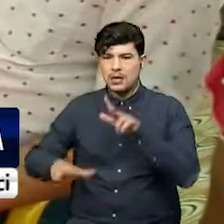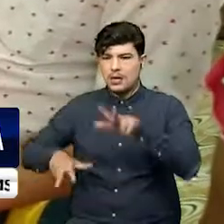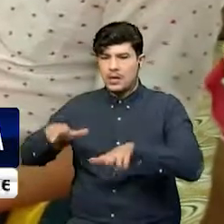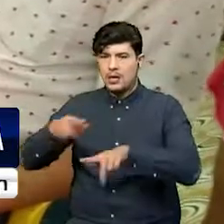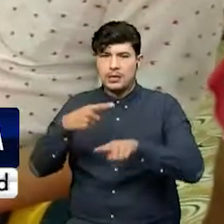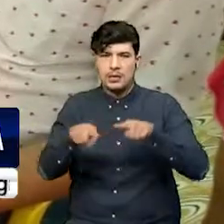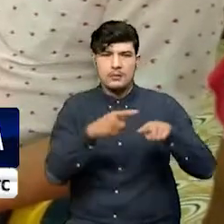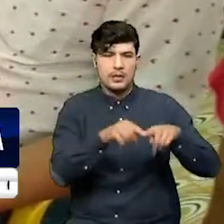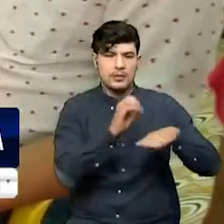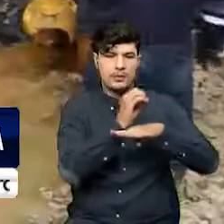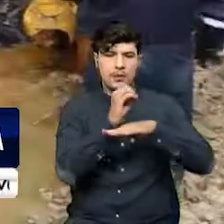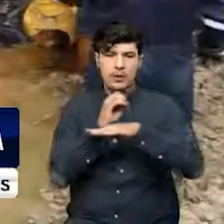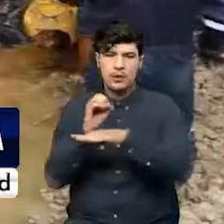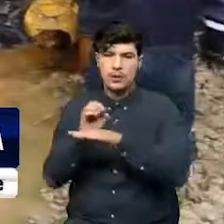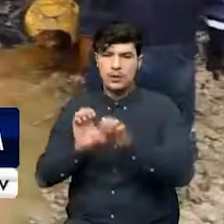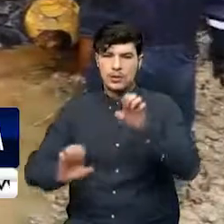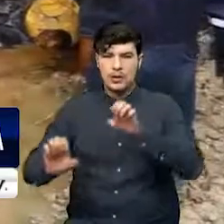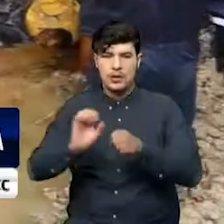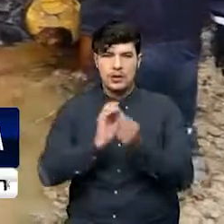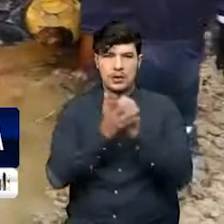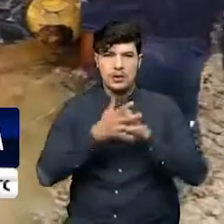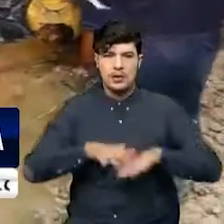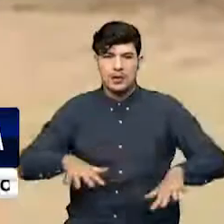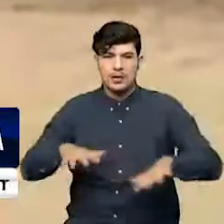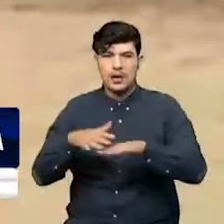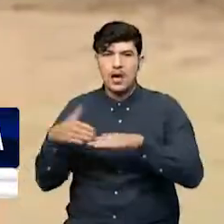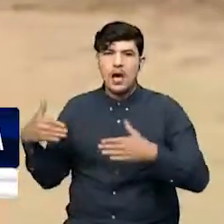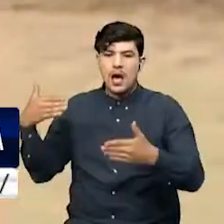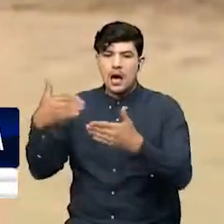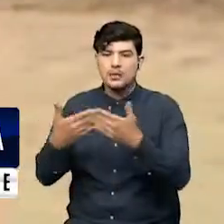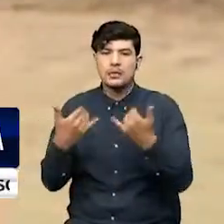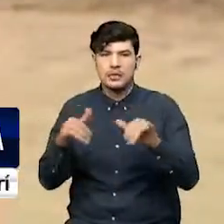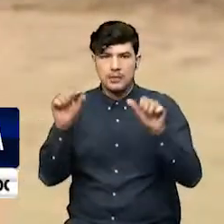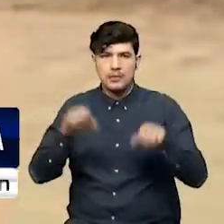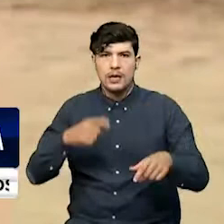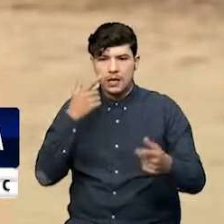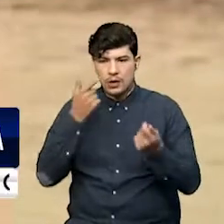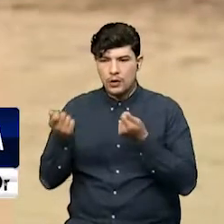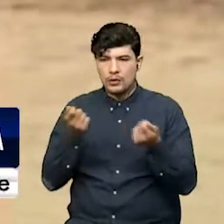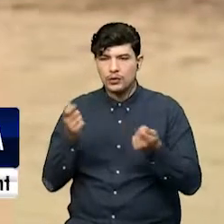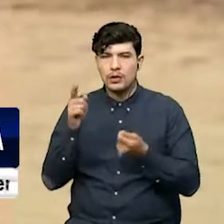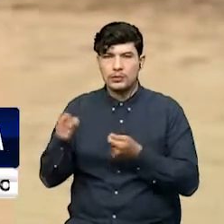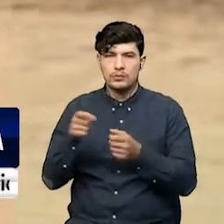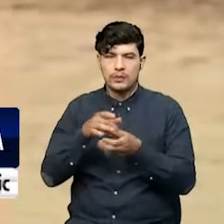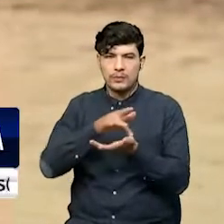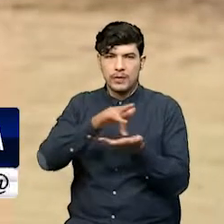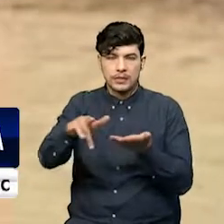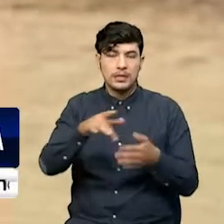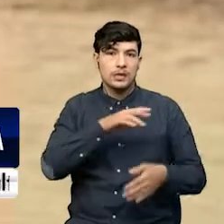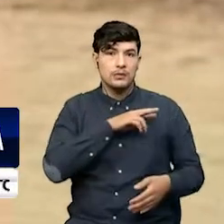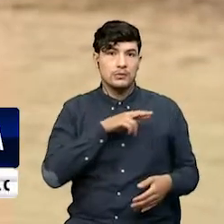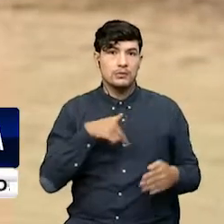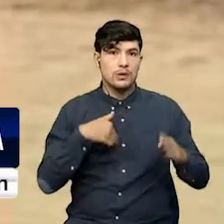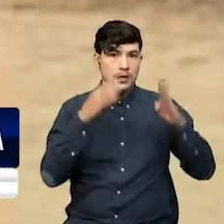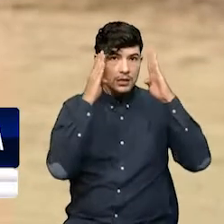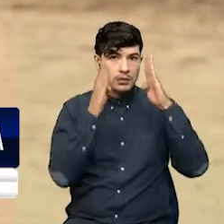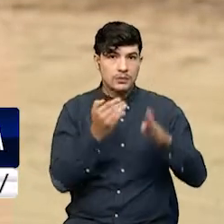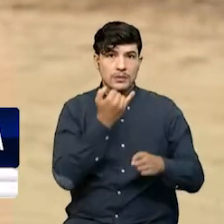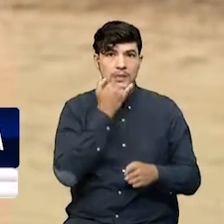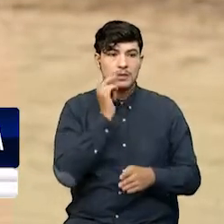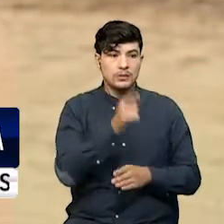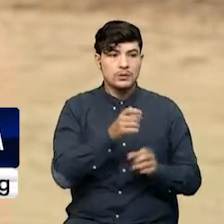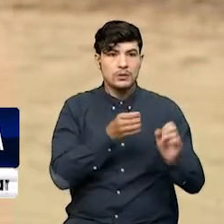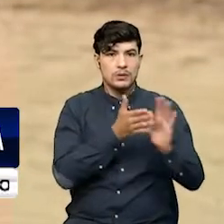organismos ambientales hasta que se supere esta emergencia estaremos atentos al desarrollo de esta información y sobre todo a las